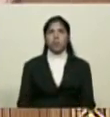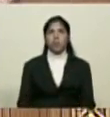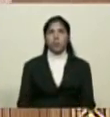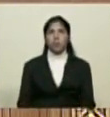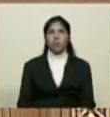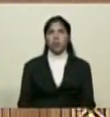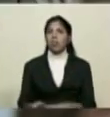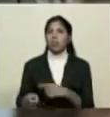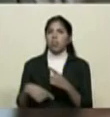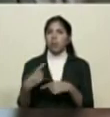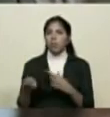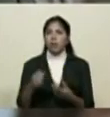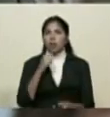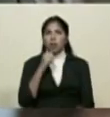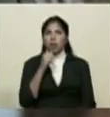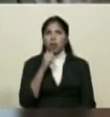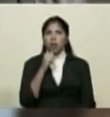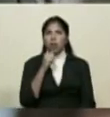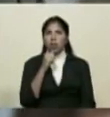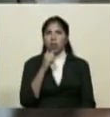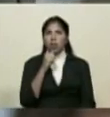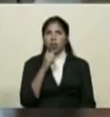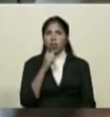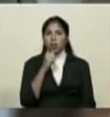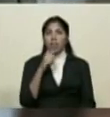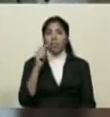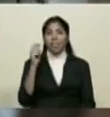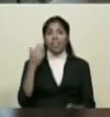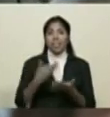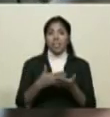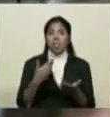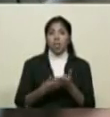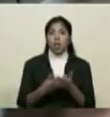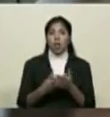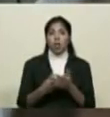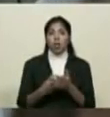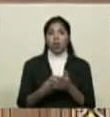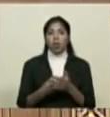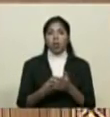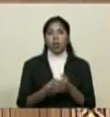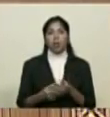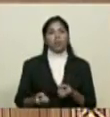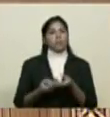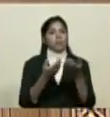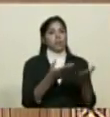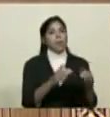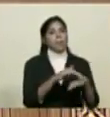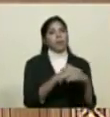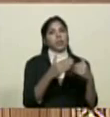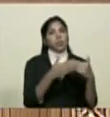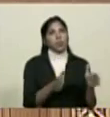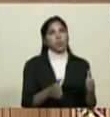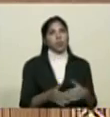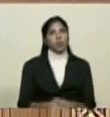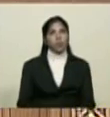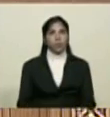luego el testigo, ¿a quién se le entregó? Al Ministerio Público. ¿Ah?